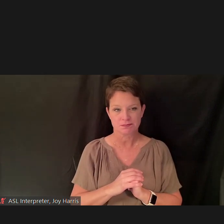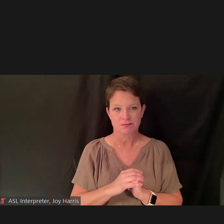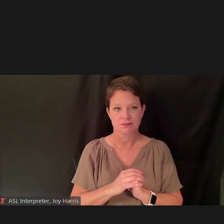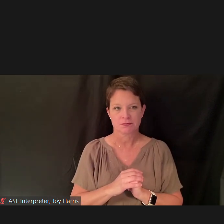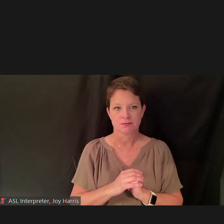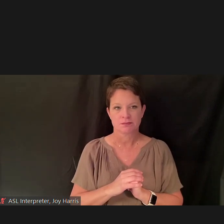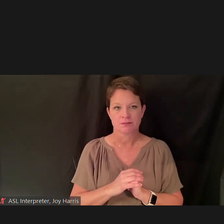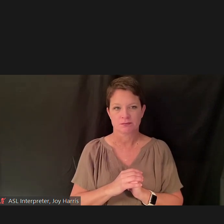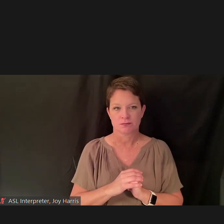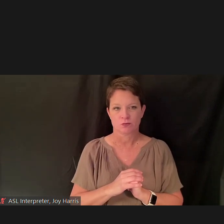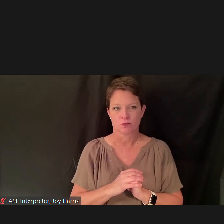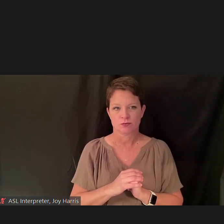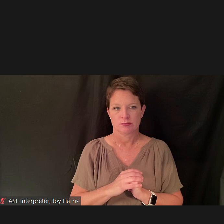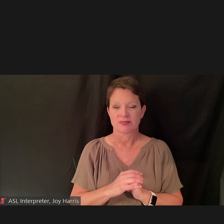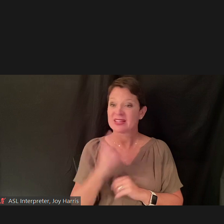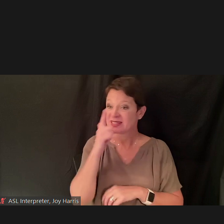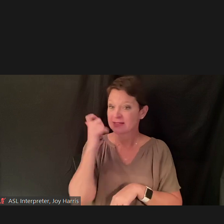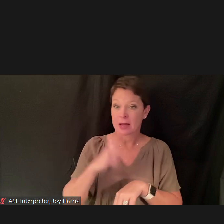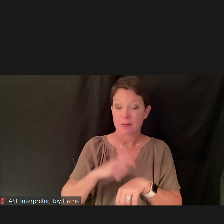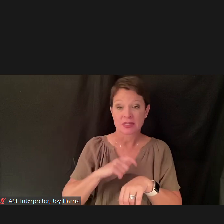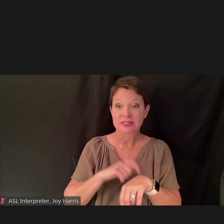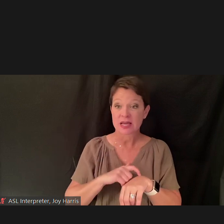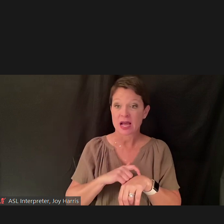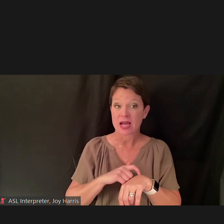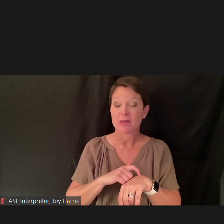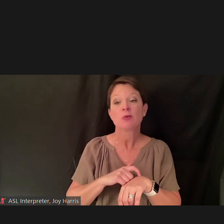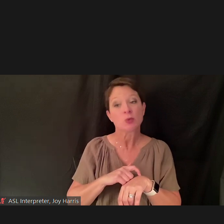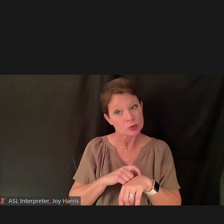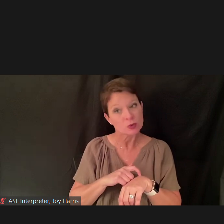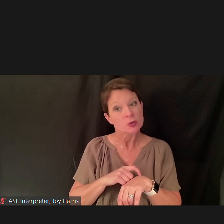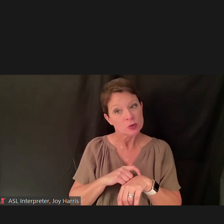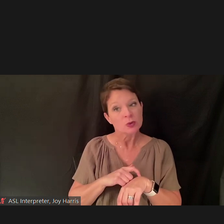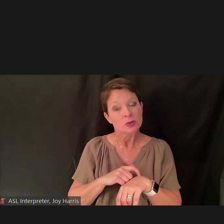miembros de la comunidad en días de calor.